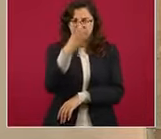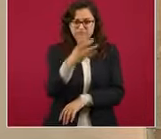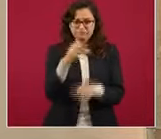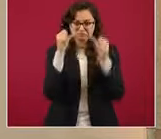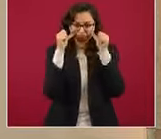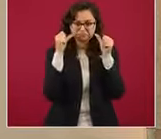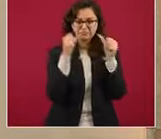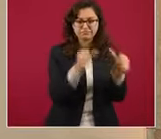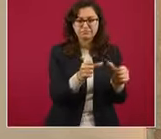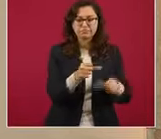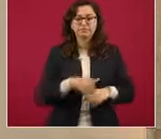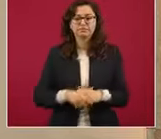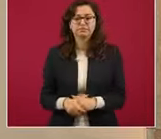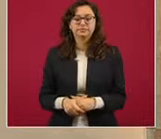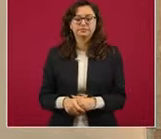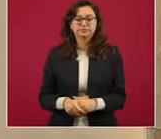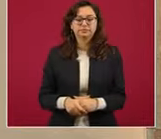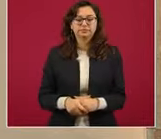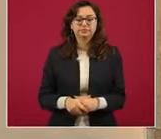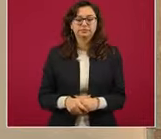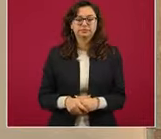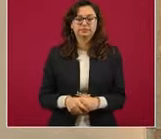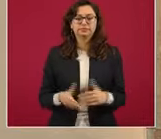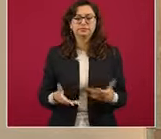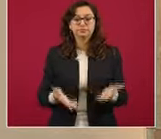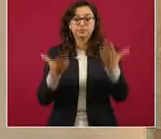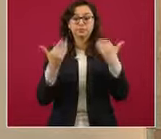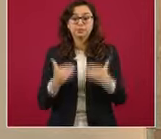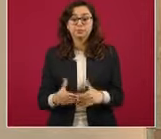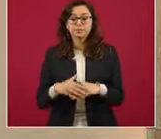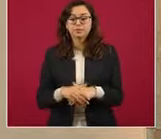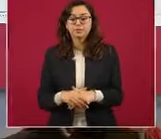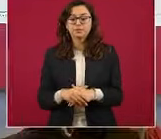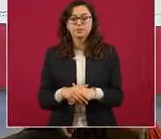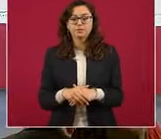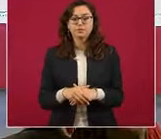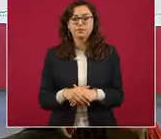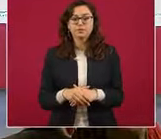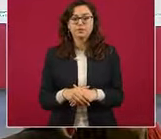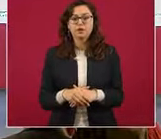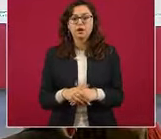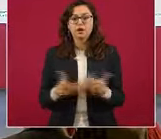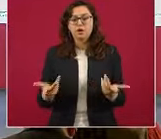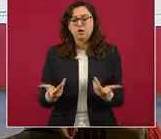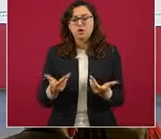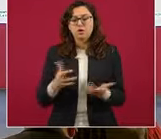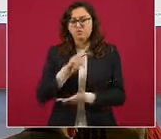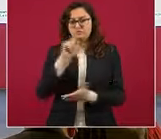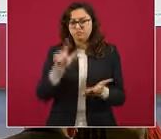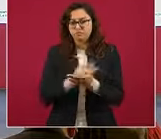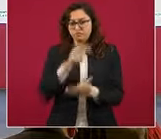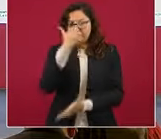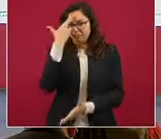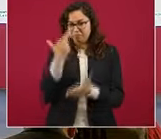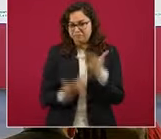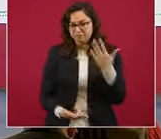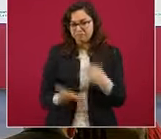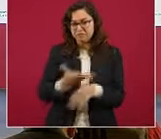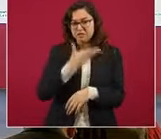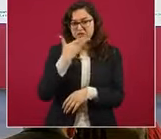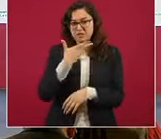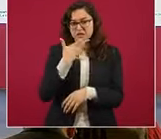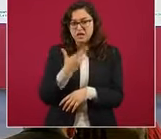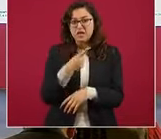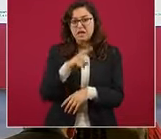Siguiente. En cuanto al fuero común, de 18 delitos, 15 presentan